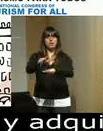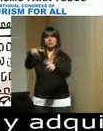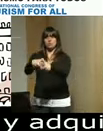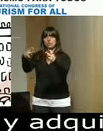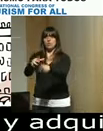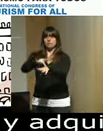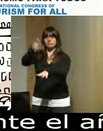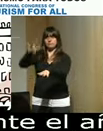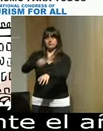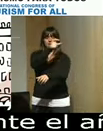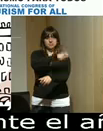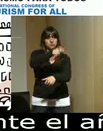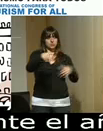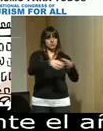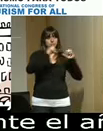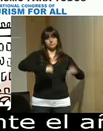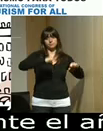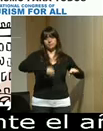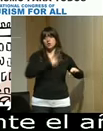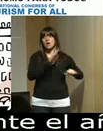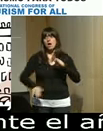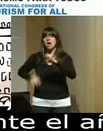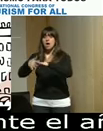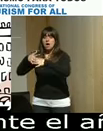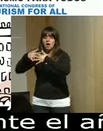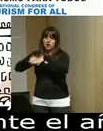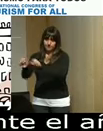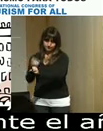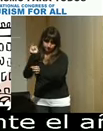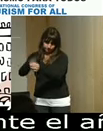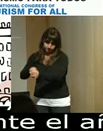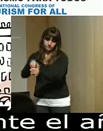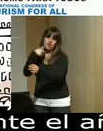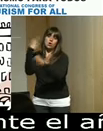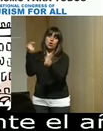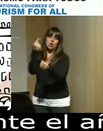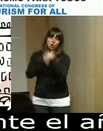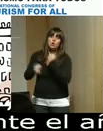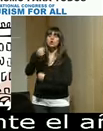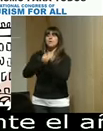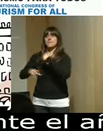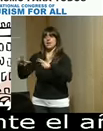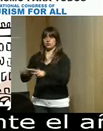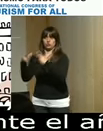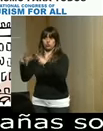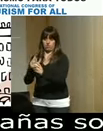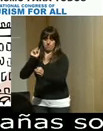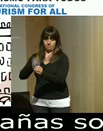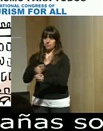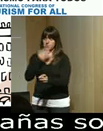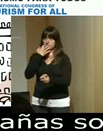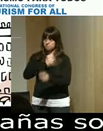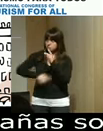personas de más edad en la sociedad y en la economía, porque en la mayoría de los países europeos una persona de 60 años de